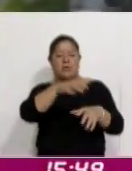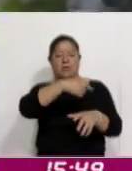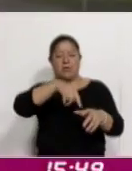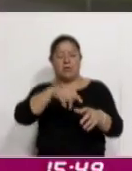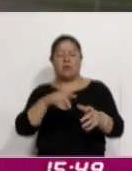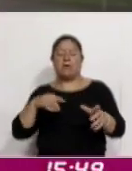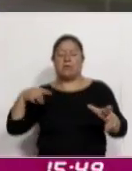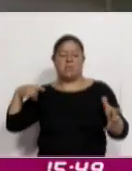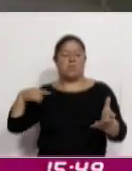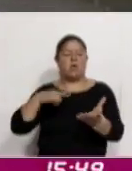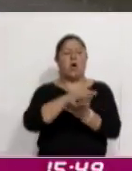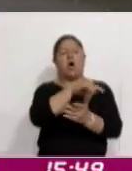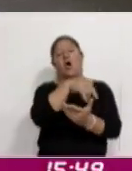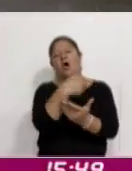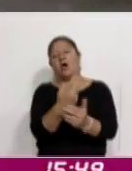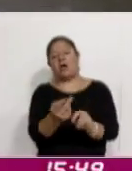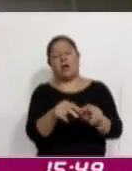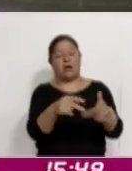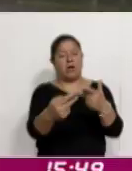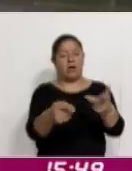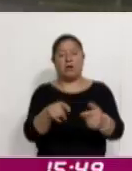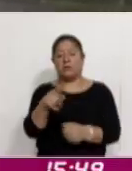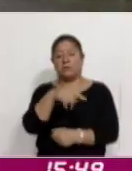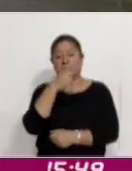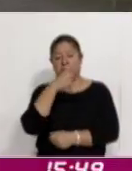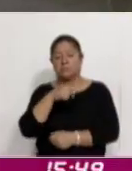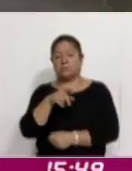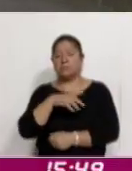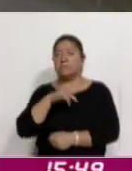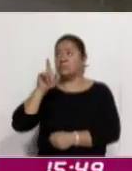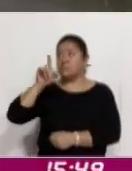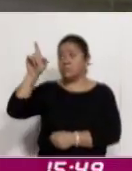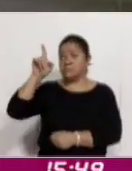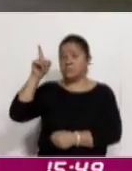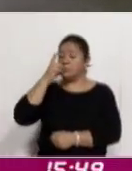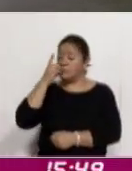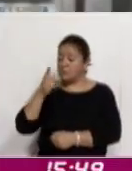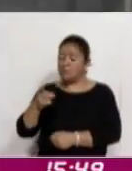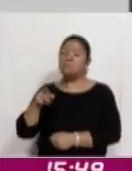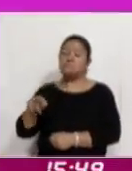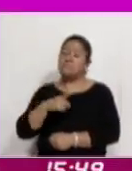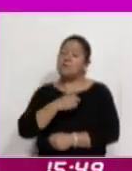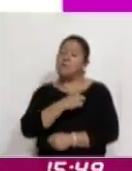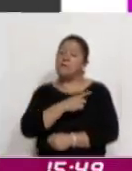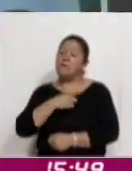de los trabajadores indicaron que habían recibido órdenes de arriba para hacerlo.